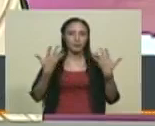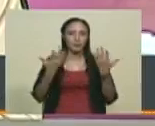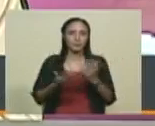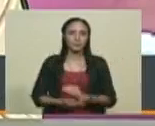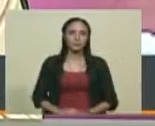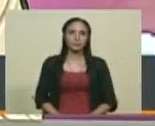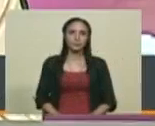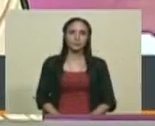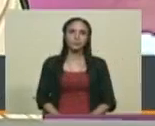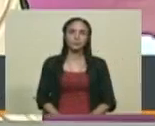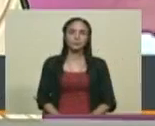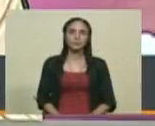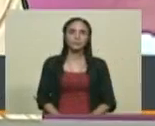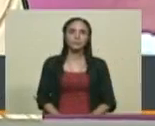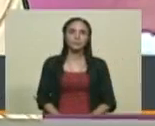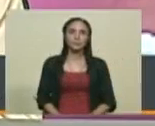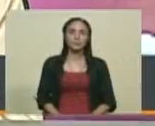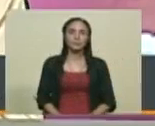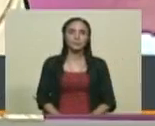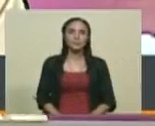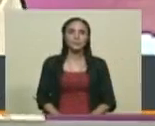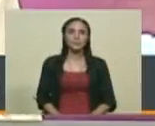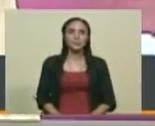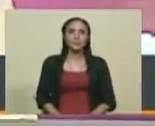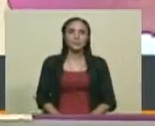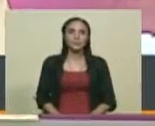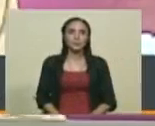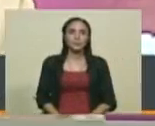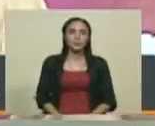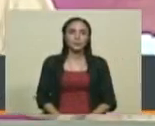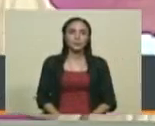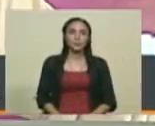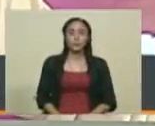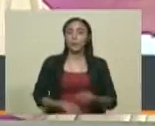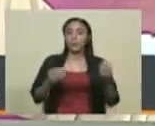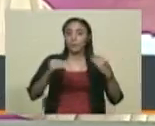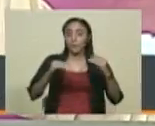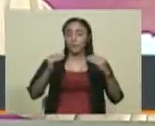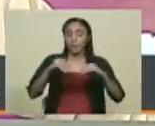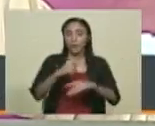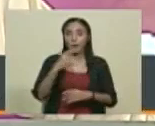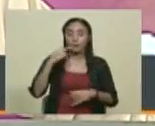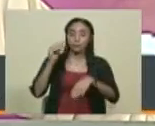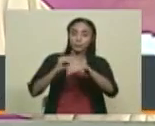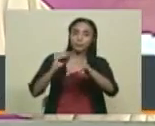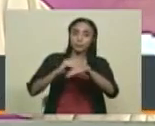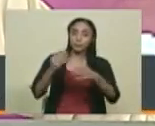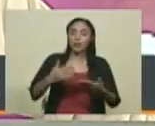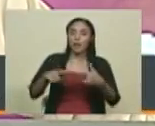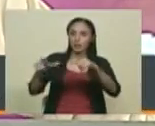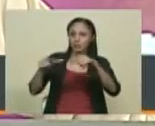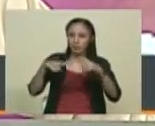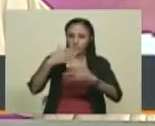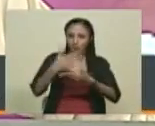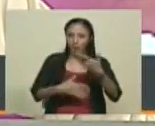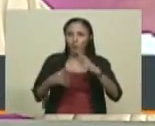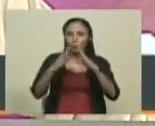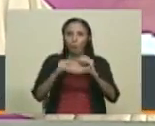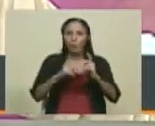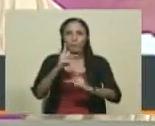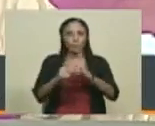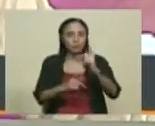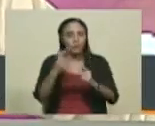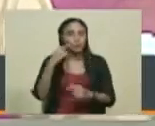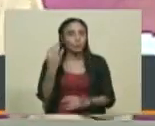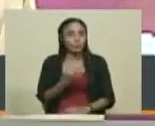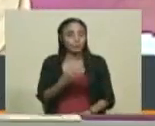Ahora, yo además les pido eso, la cadena de valor, certificar la calidad de todos los procesos